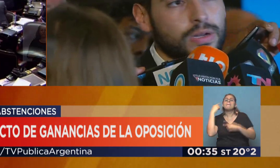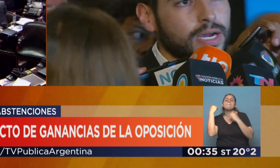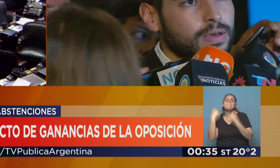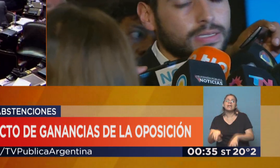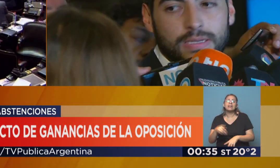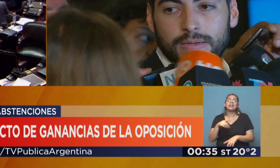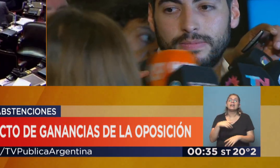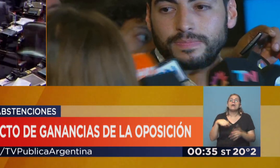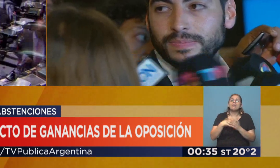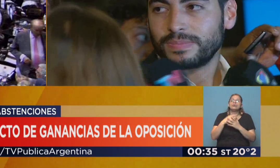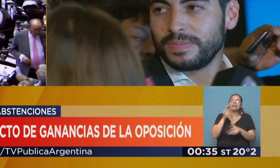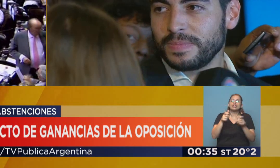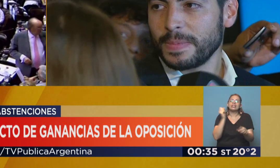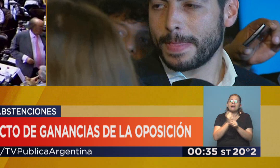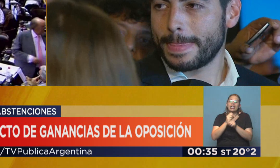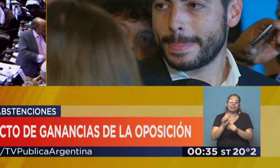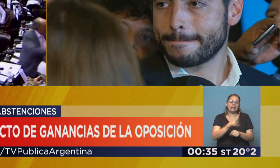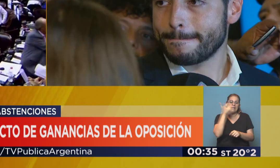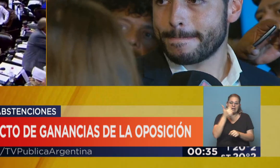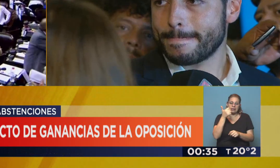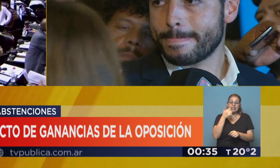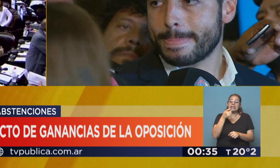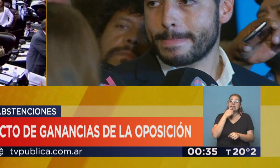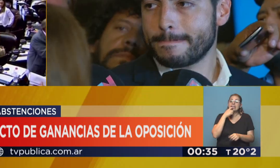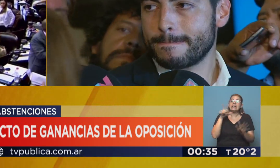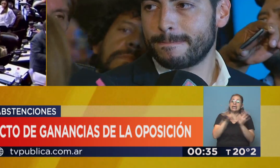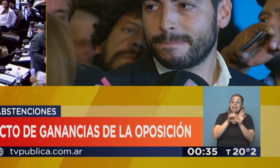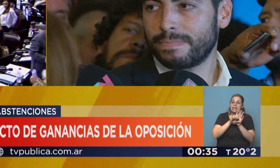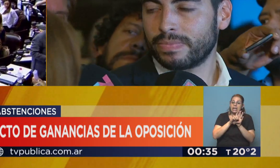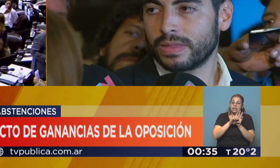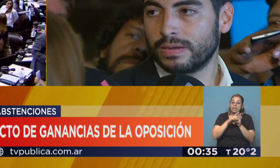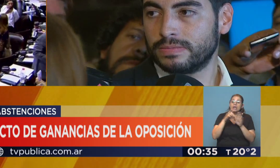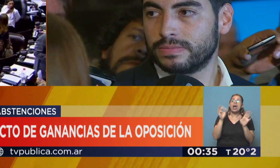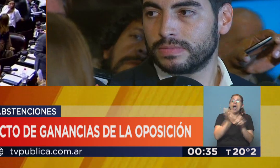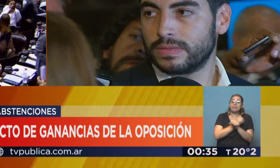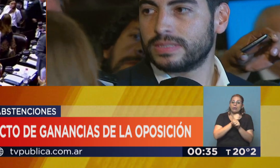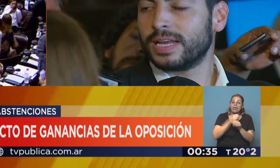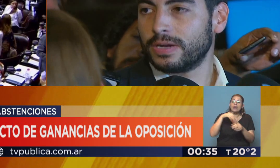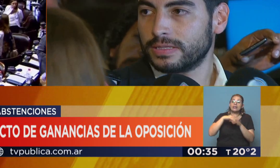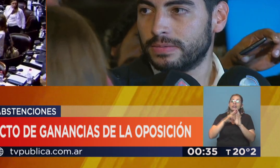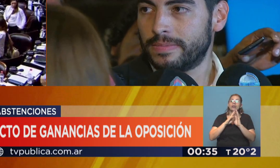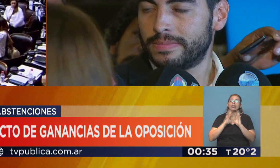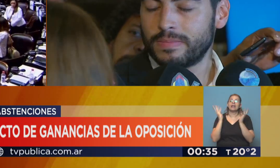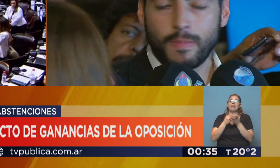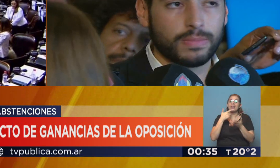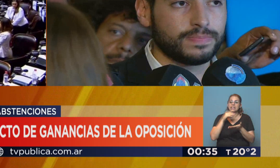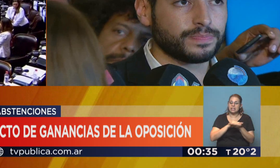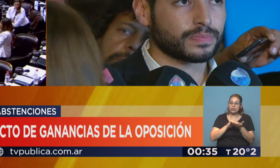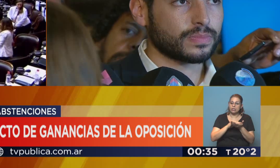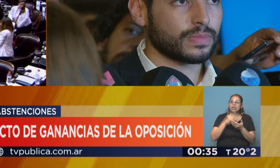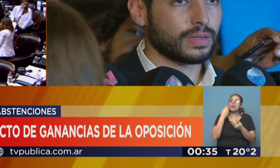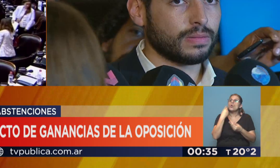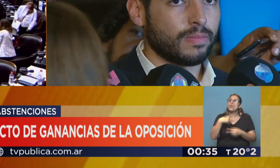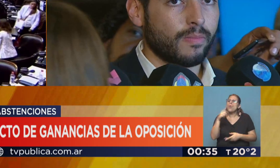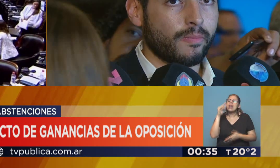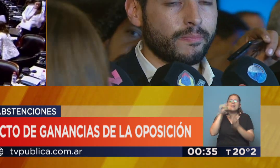ganaron los trabajadores. Sí, en caso de que prospere esta ley, luego en la Cámara de Diputados, de senadores, ¿cuáles son los datos